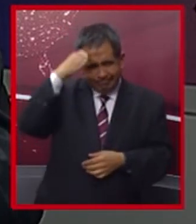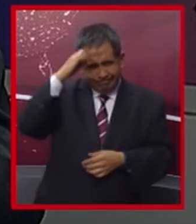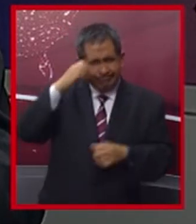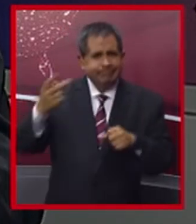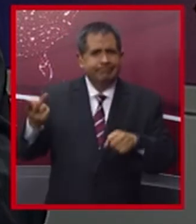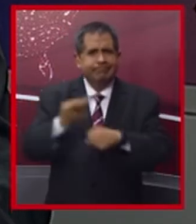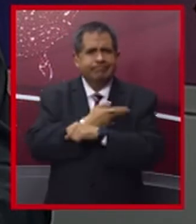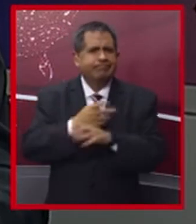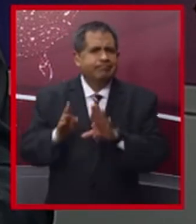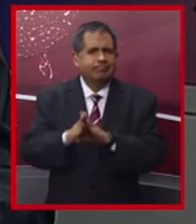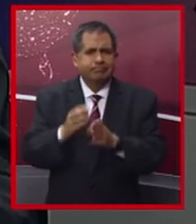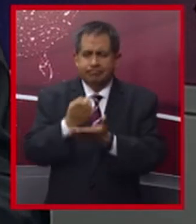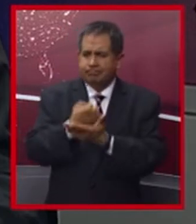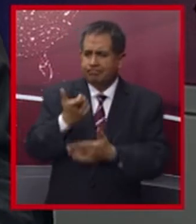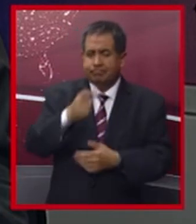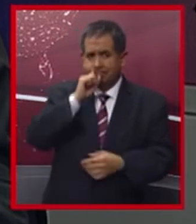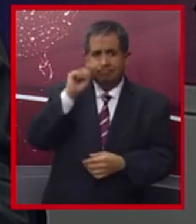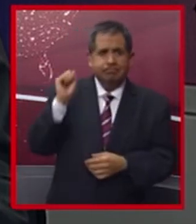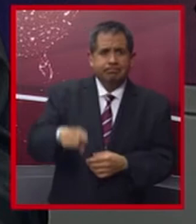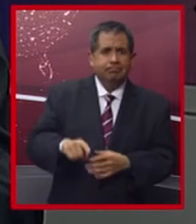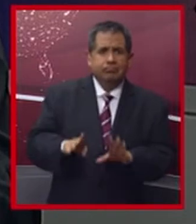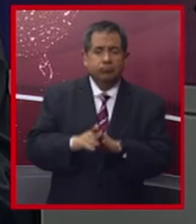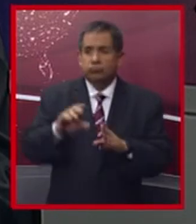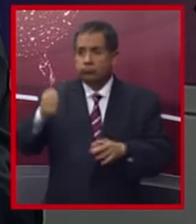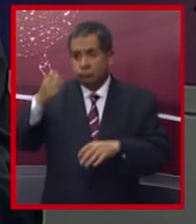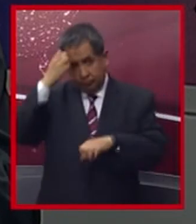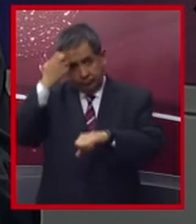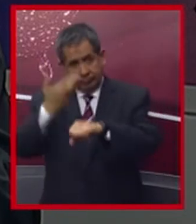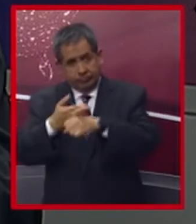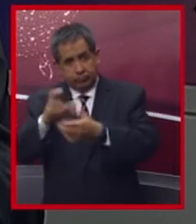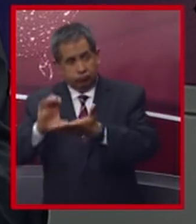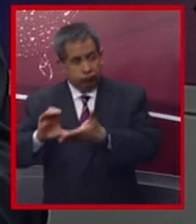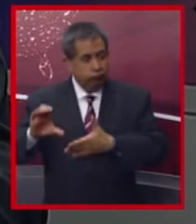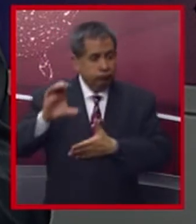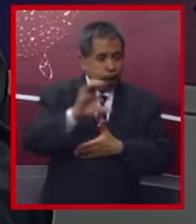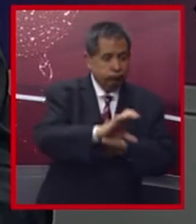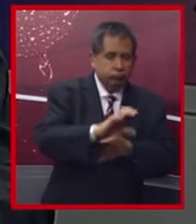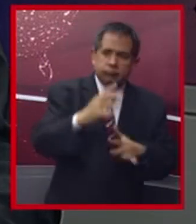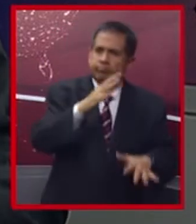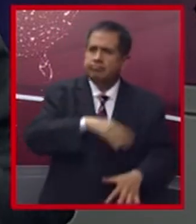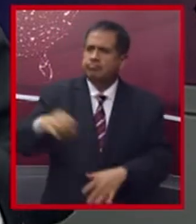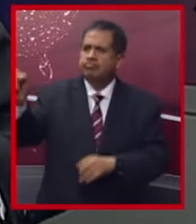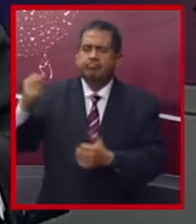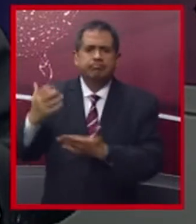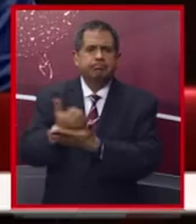presentado en otros sectores de la economía mexicana cuando entran inversionistas extranjeros.